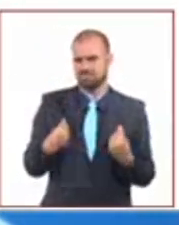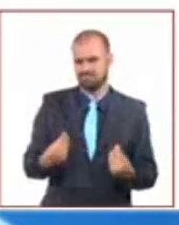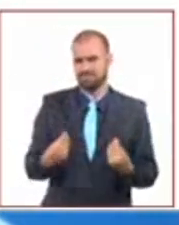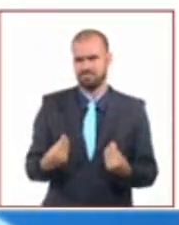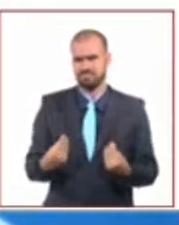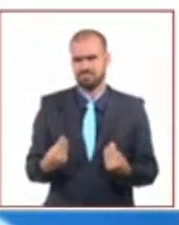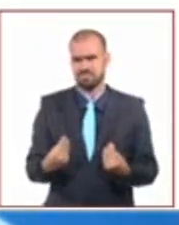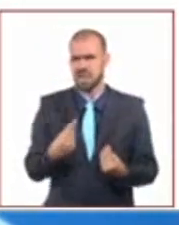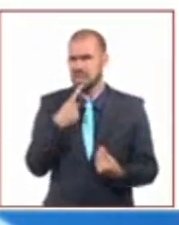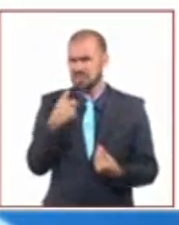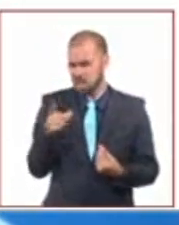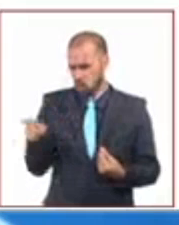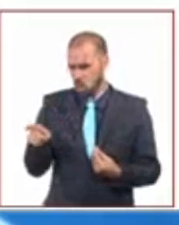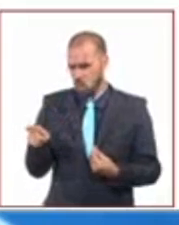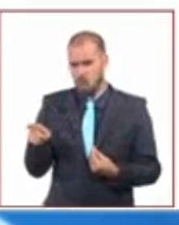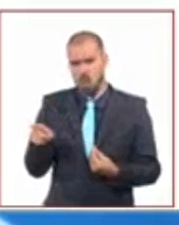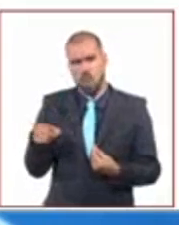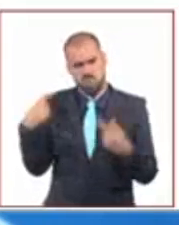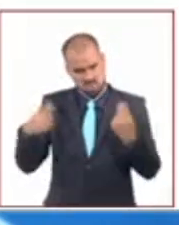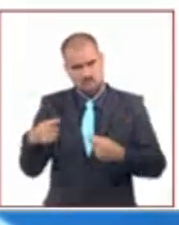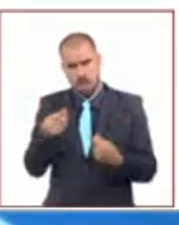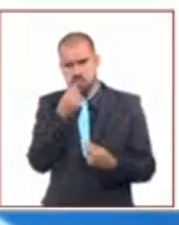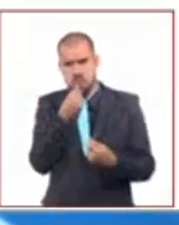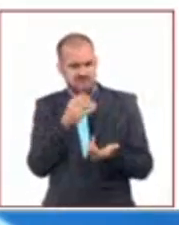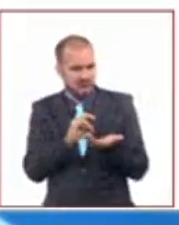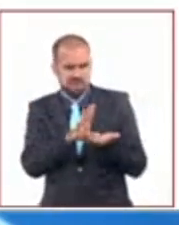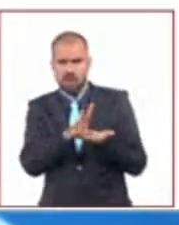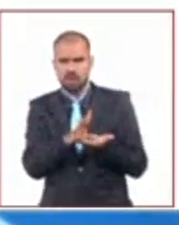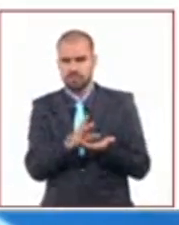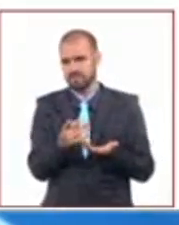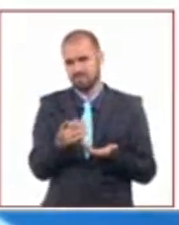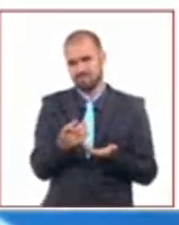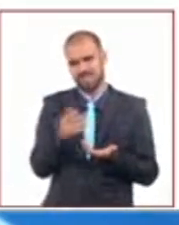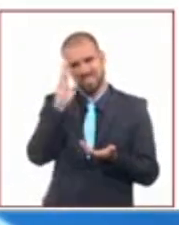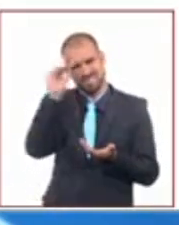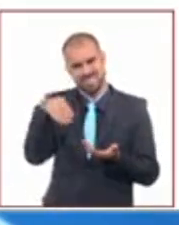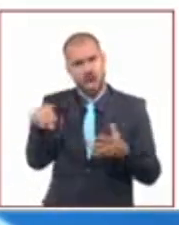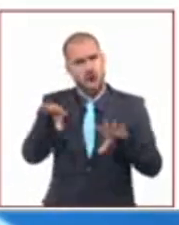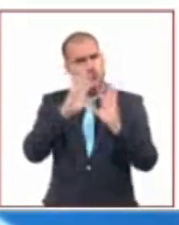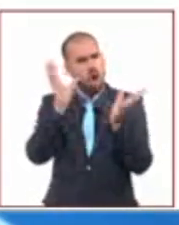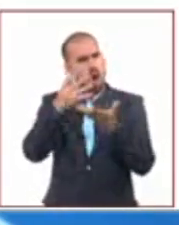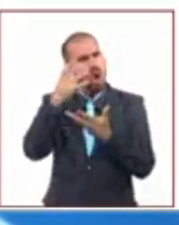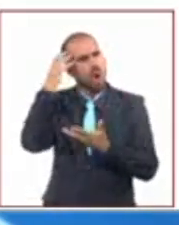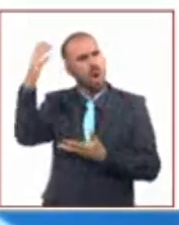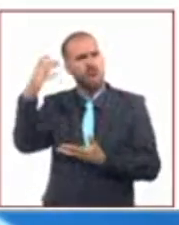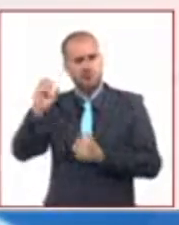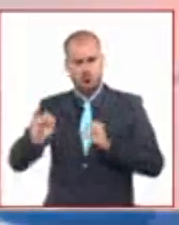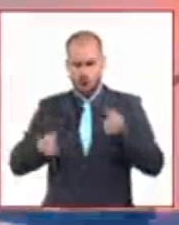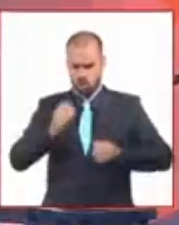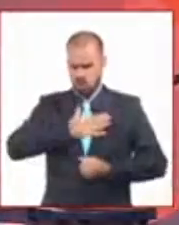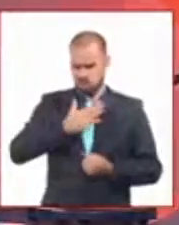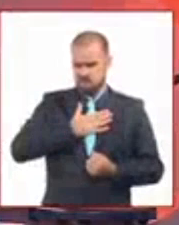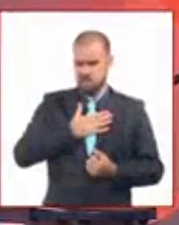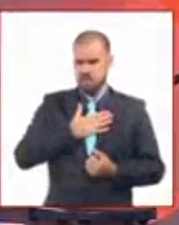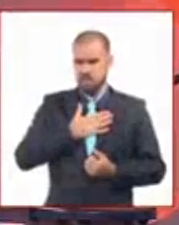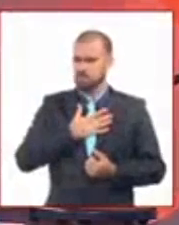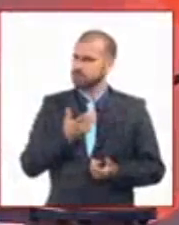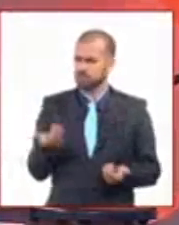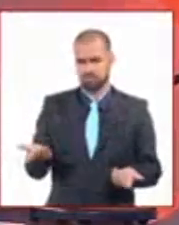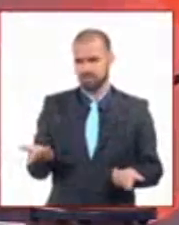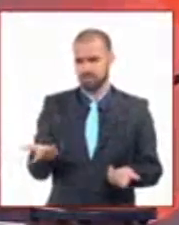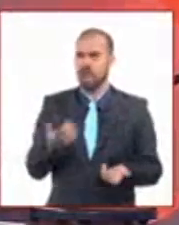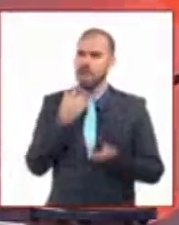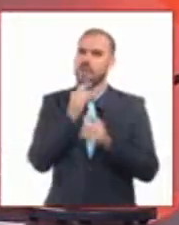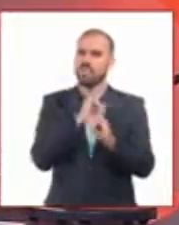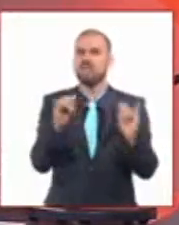nación excluir a otra hay un gobierno mundial enfatizó el mandatario esta mañana en su conferencia de prensa